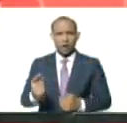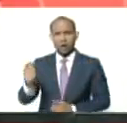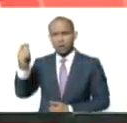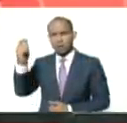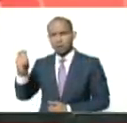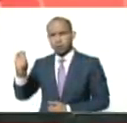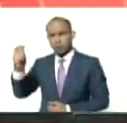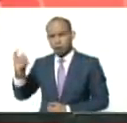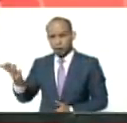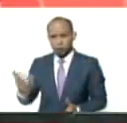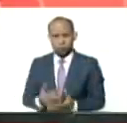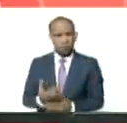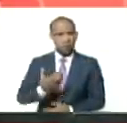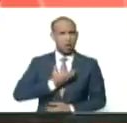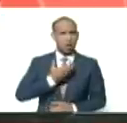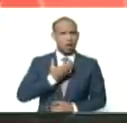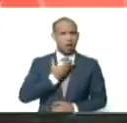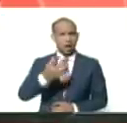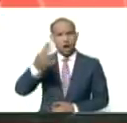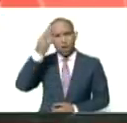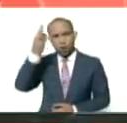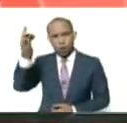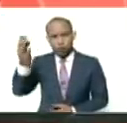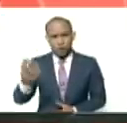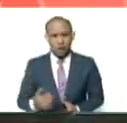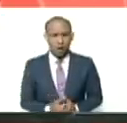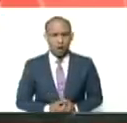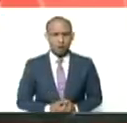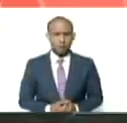diputado, alcalde, concejal, ¿no?